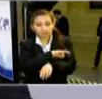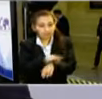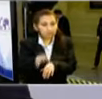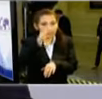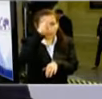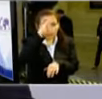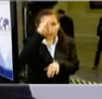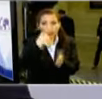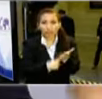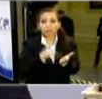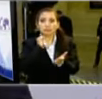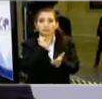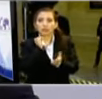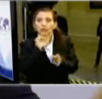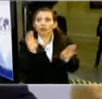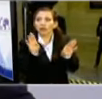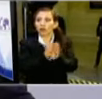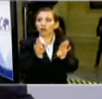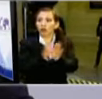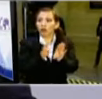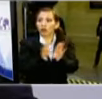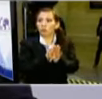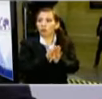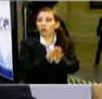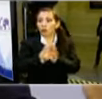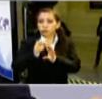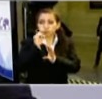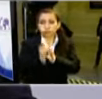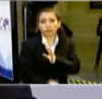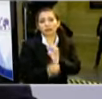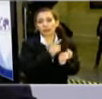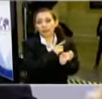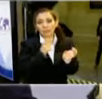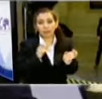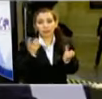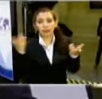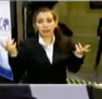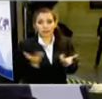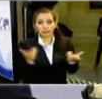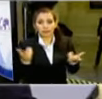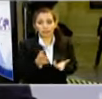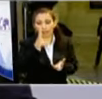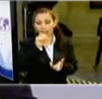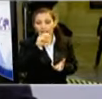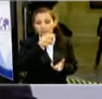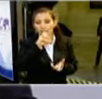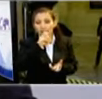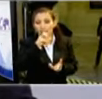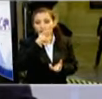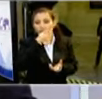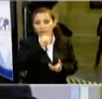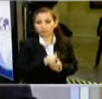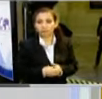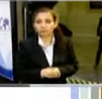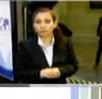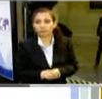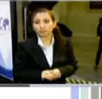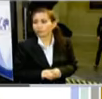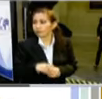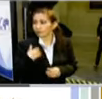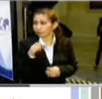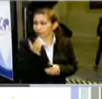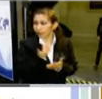en el Senado, como la que como obligación tiene que desarrollar la Cancillería. Y déjenme